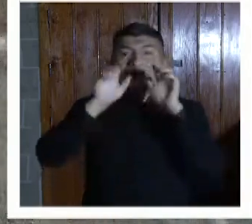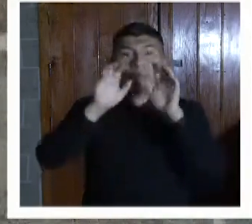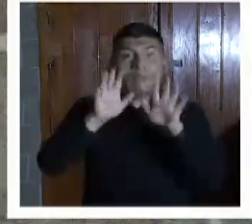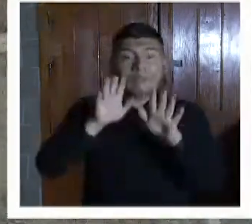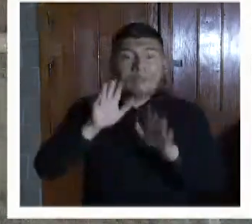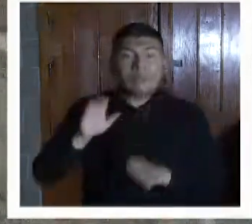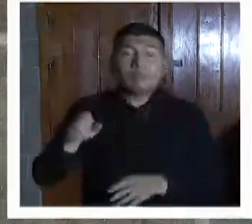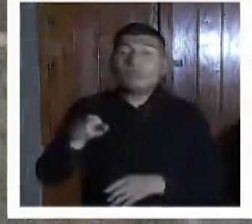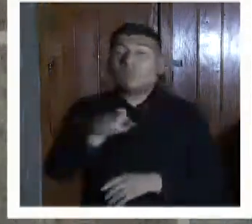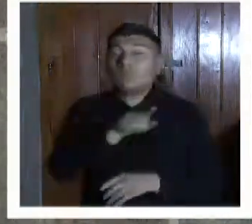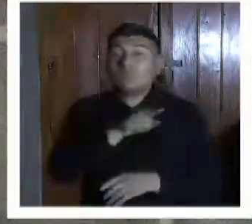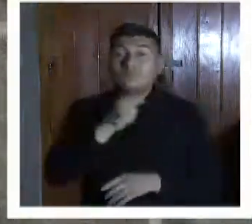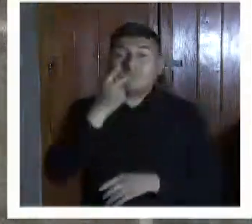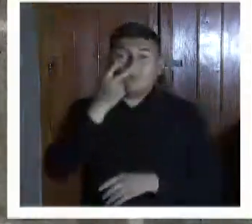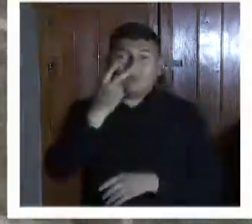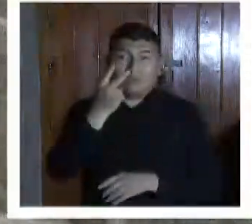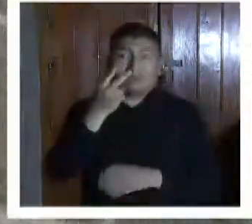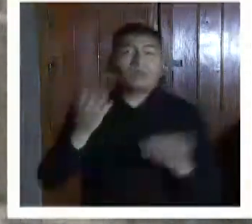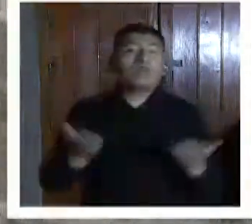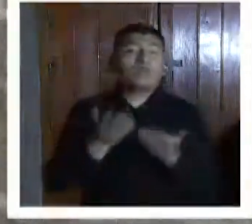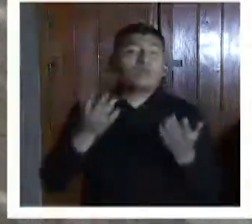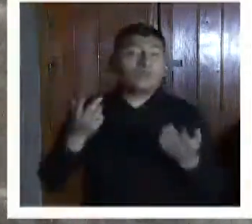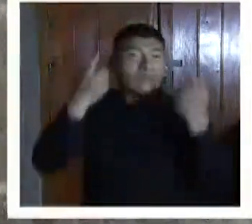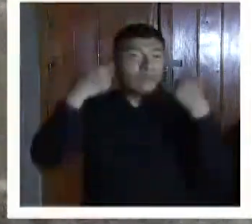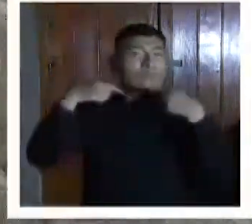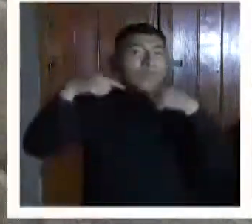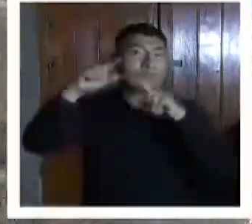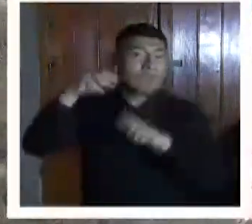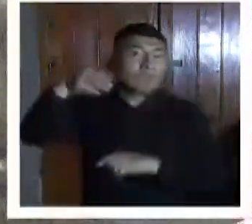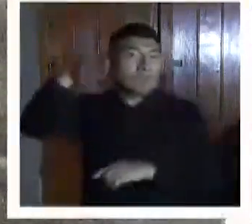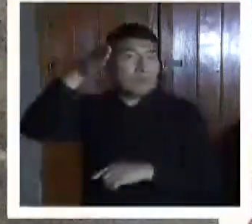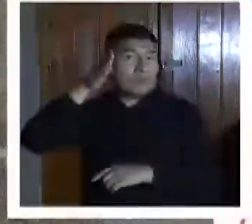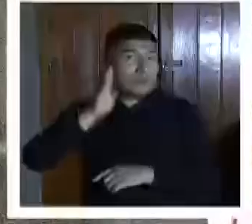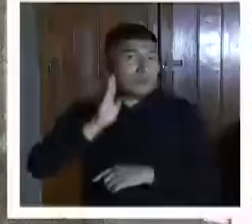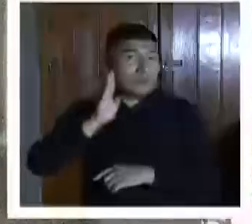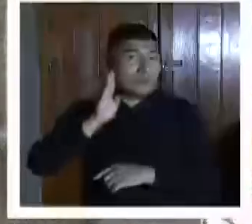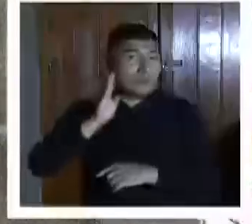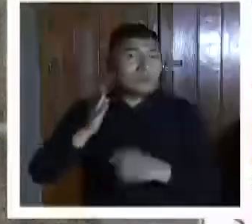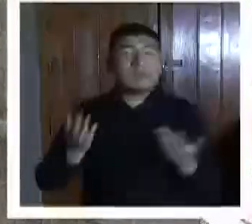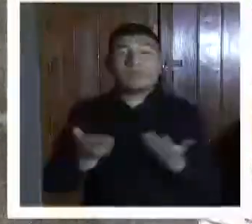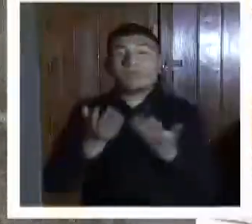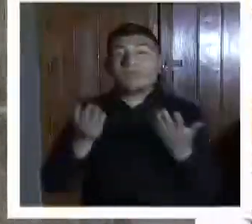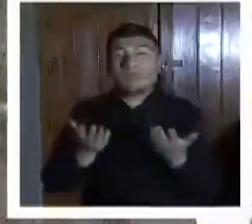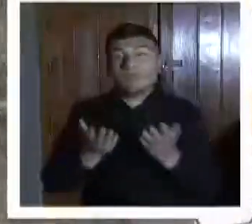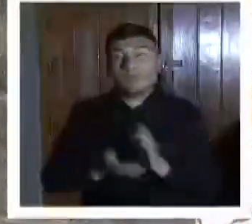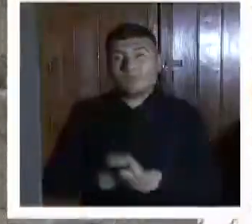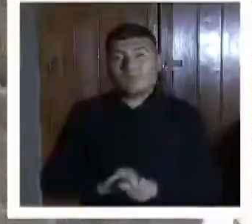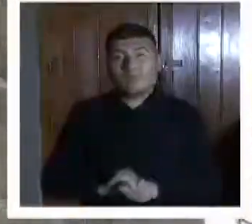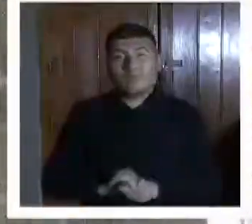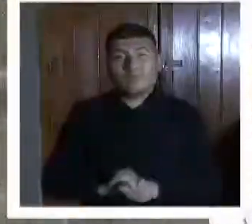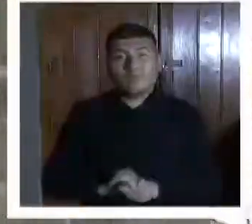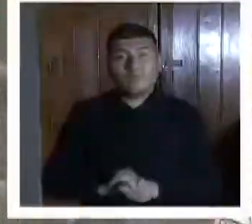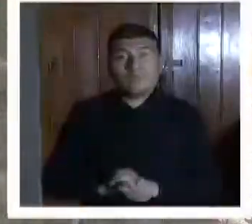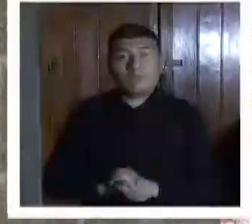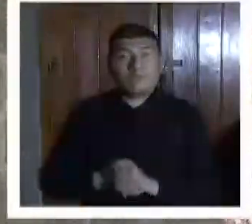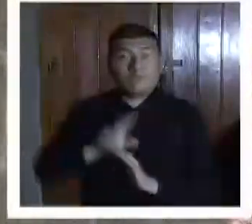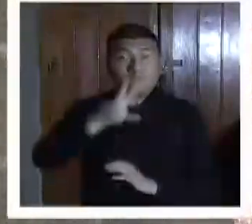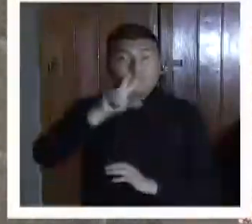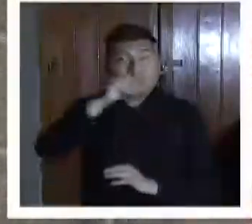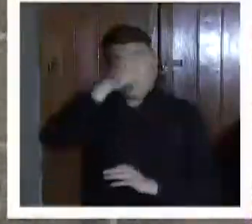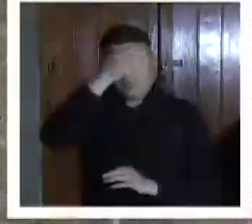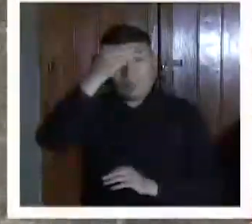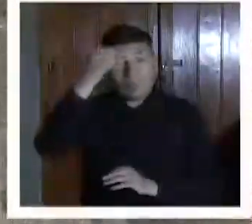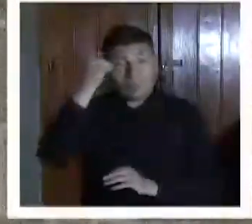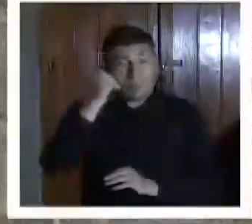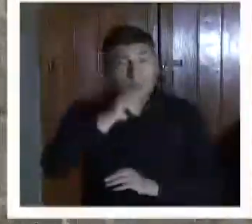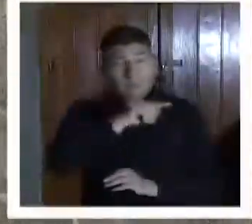Considera también que por delante va Dios, con Él es posible todo. No te olvides que entre las cosas